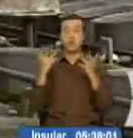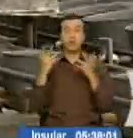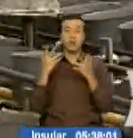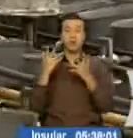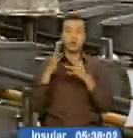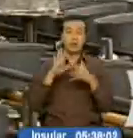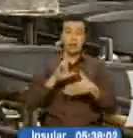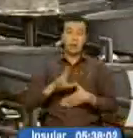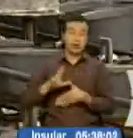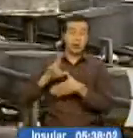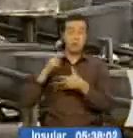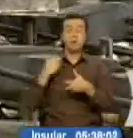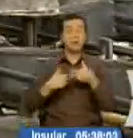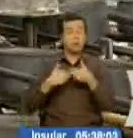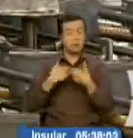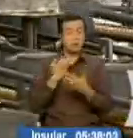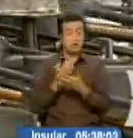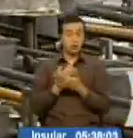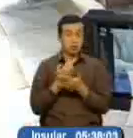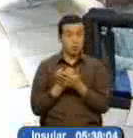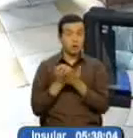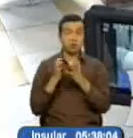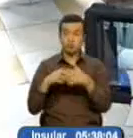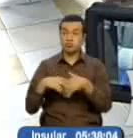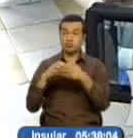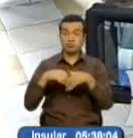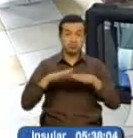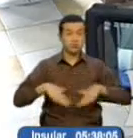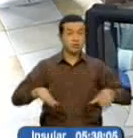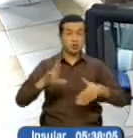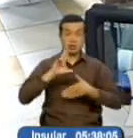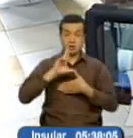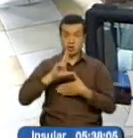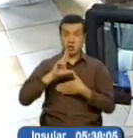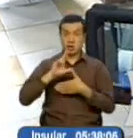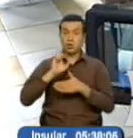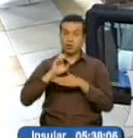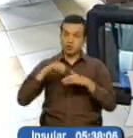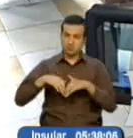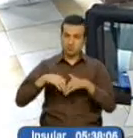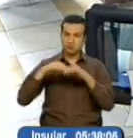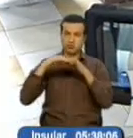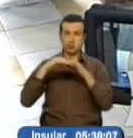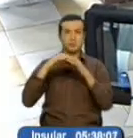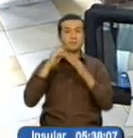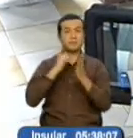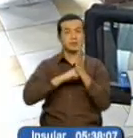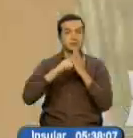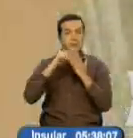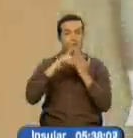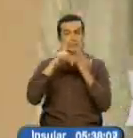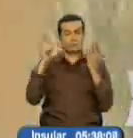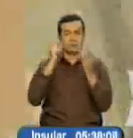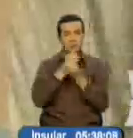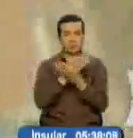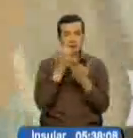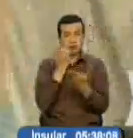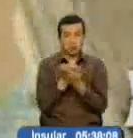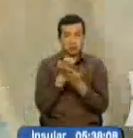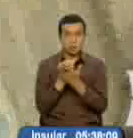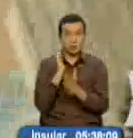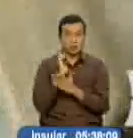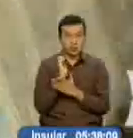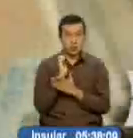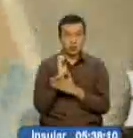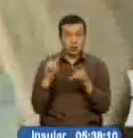en América Latina, concluye el estudio del Banco Mundial. El ministro de Finanzas ha reiterado en declaraciones públicas que la economía del país